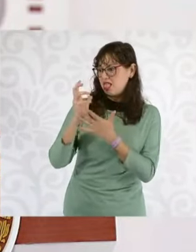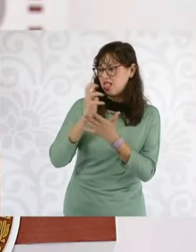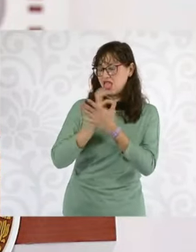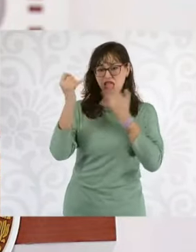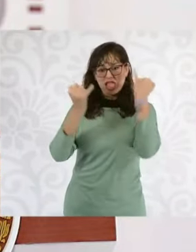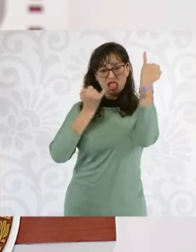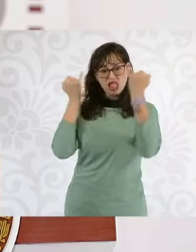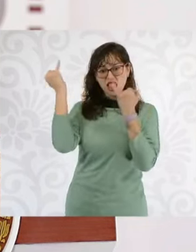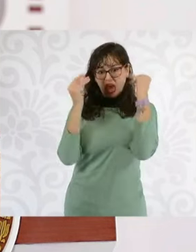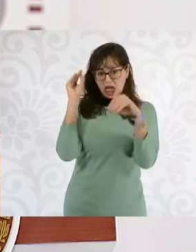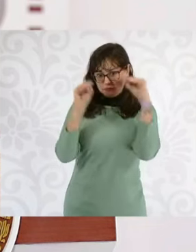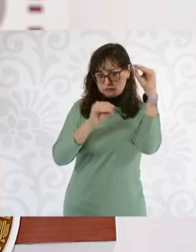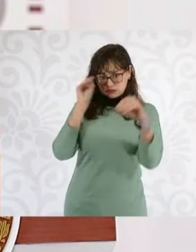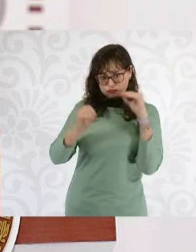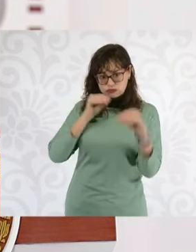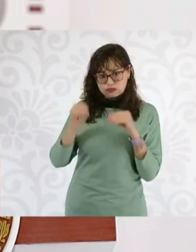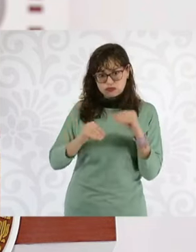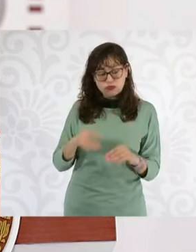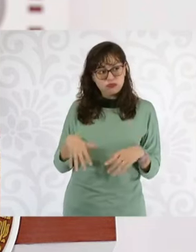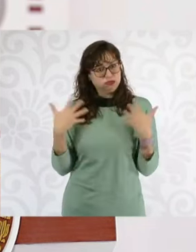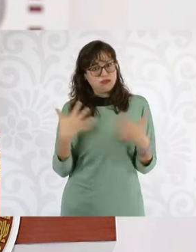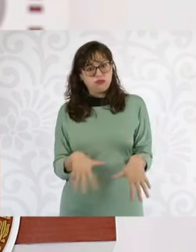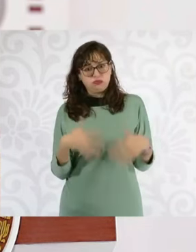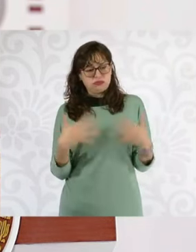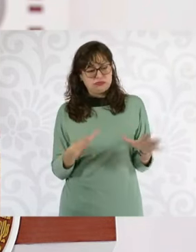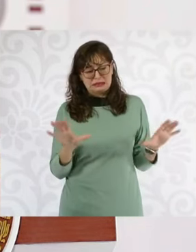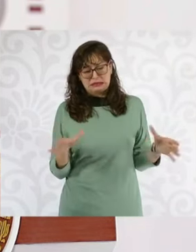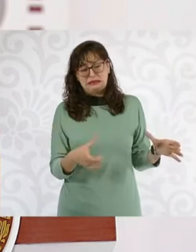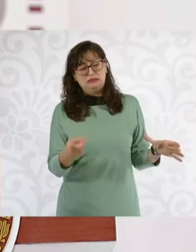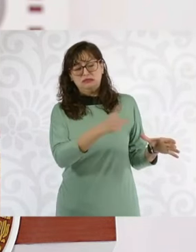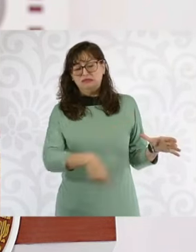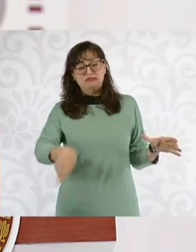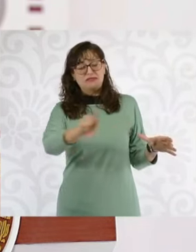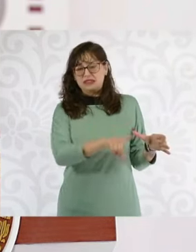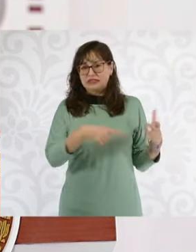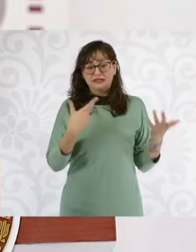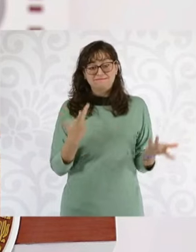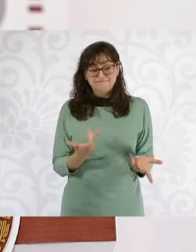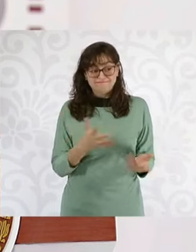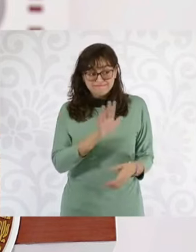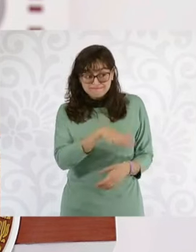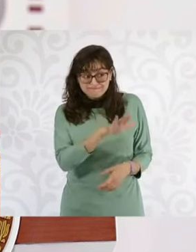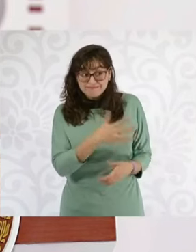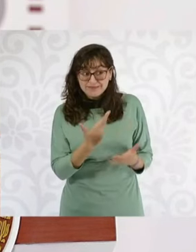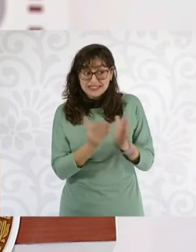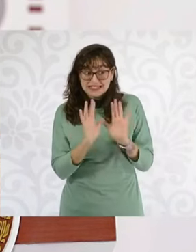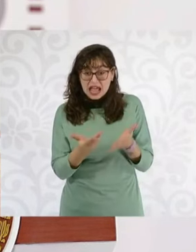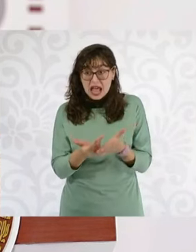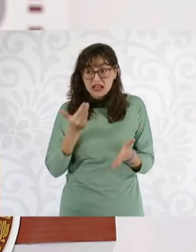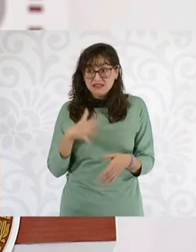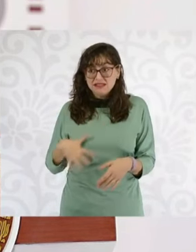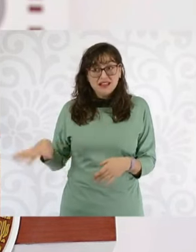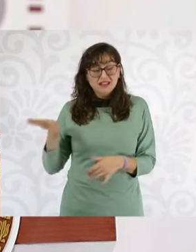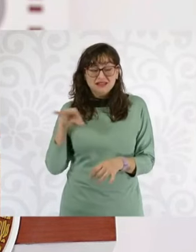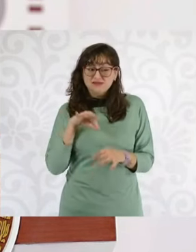y llamados apocalípticos persiguen a un sector derrotado que no asume el hecho de que las urnas hablaron y están